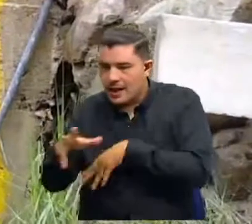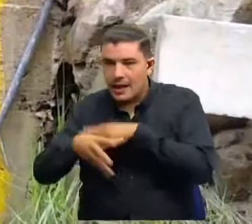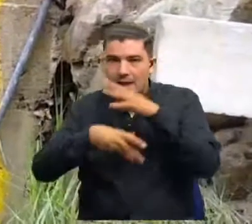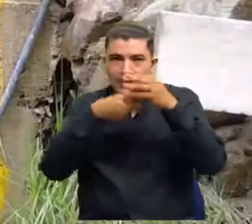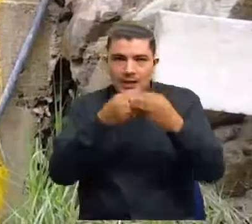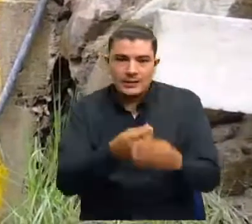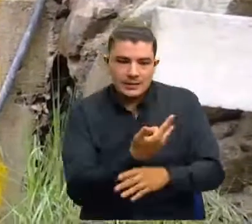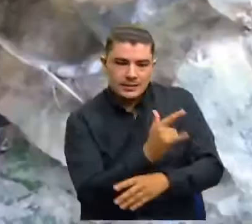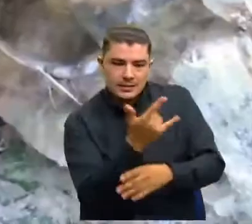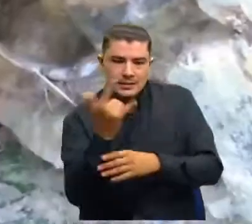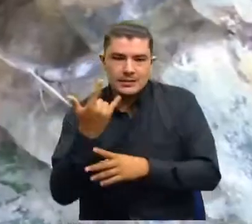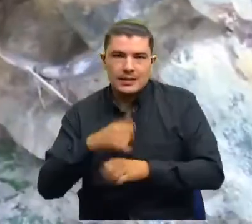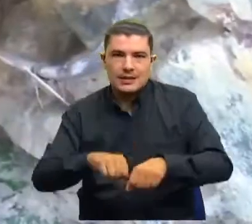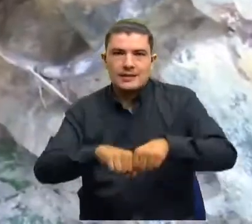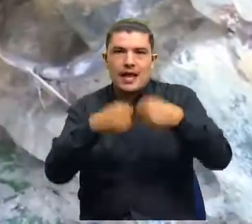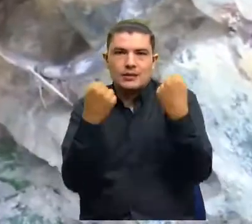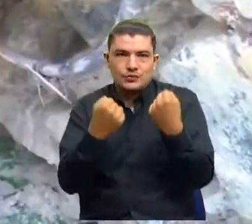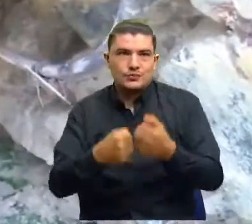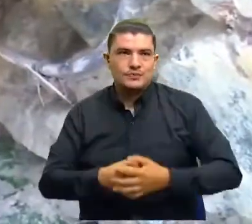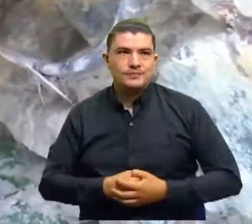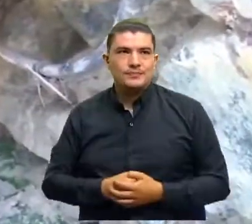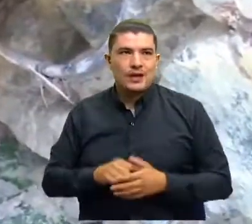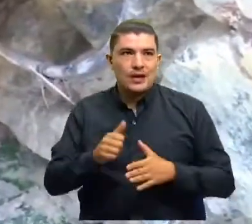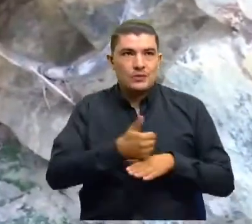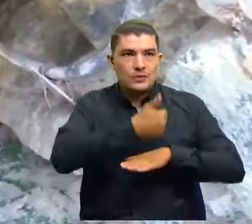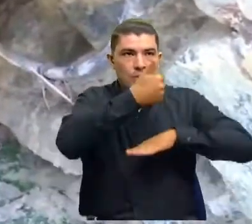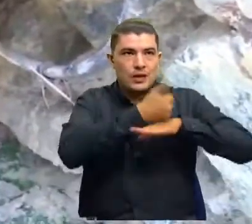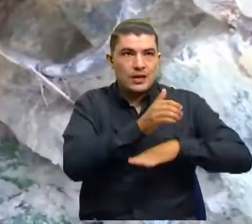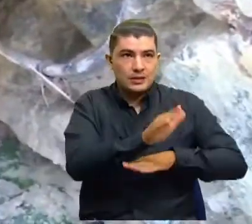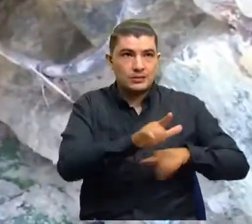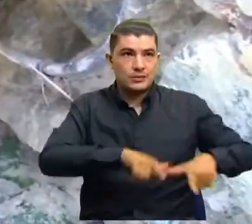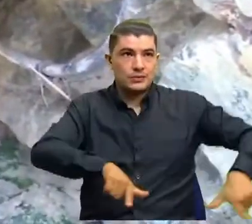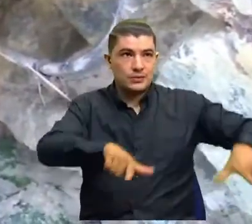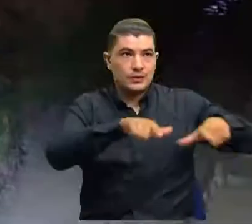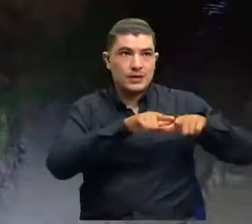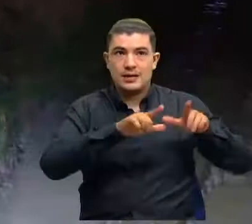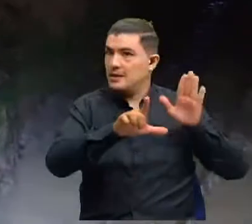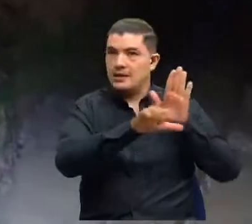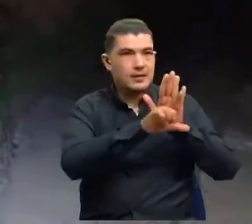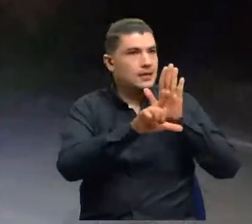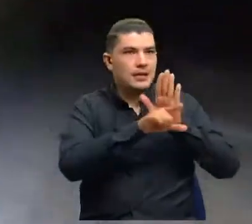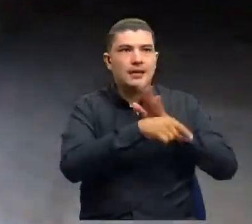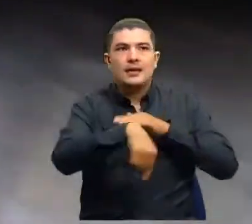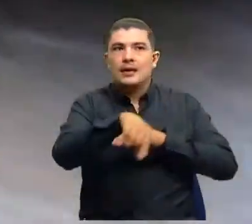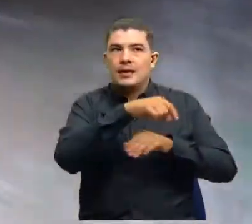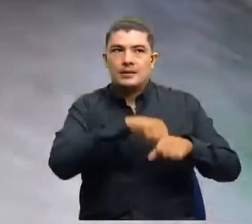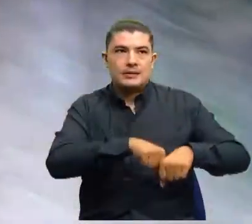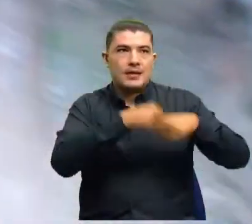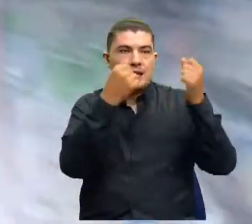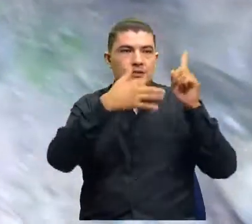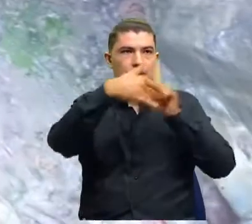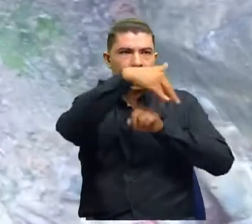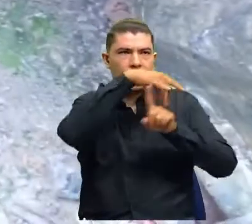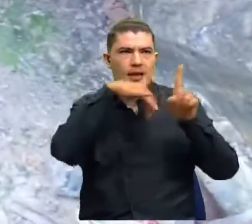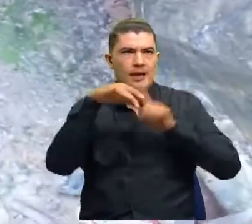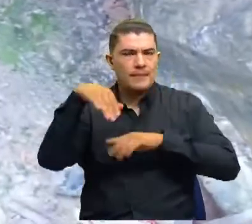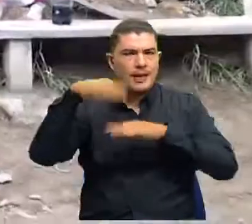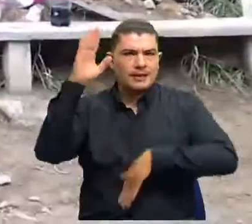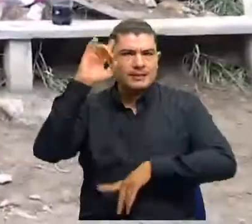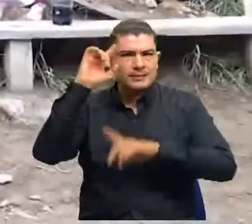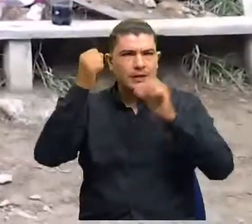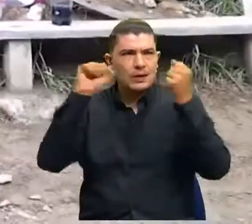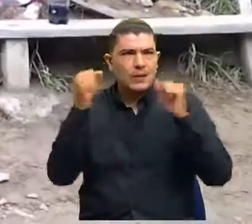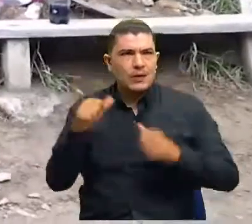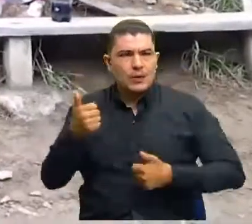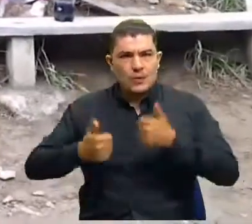la fauna. Según las autoridades, las minas ilegales generaron daños al medio ambiente. Lo más preocupante es que